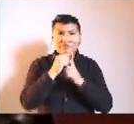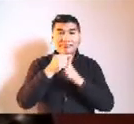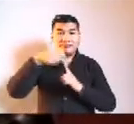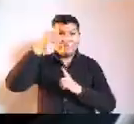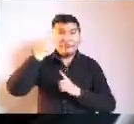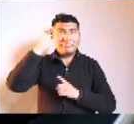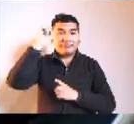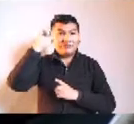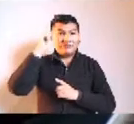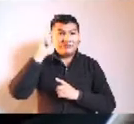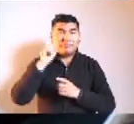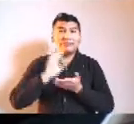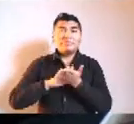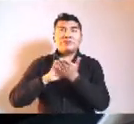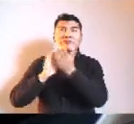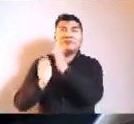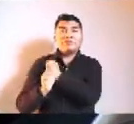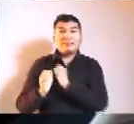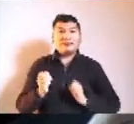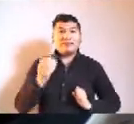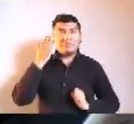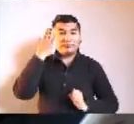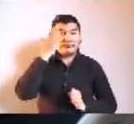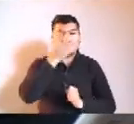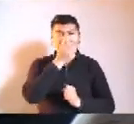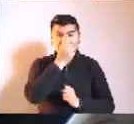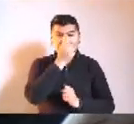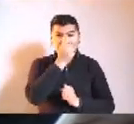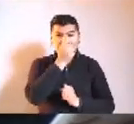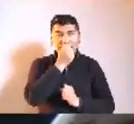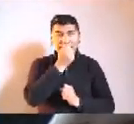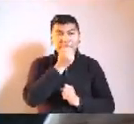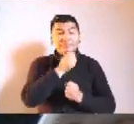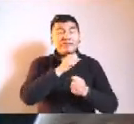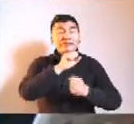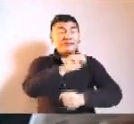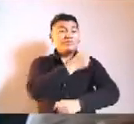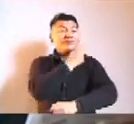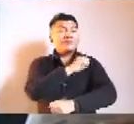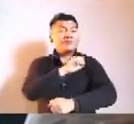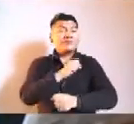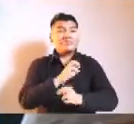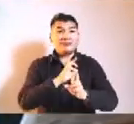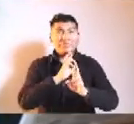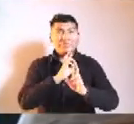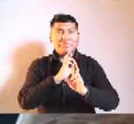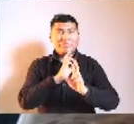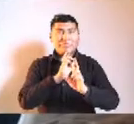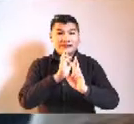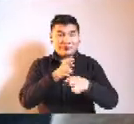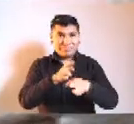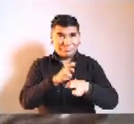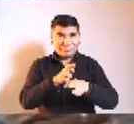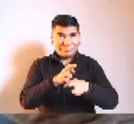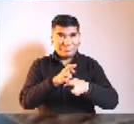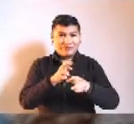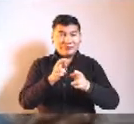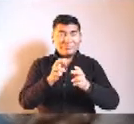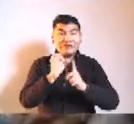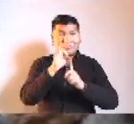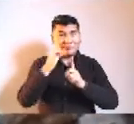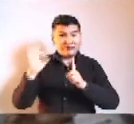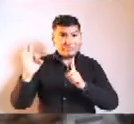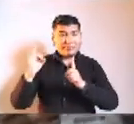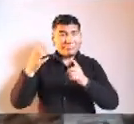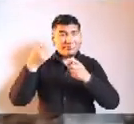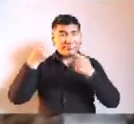Dios. Alabamos, Señor. Al Salmo responsorial. Iré a la